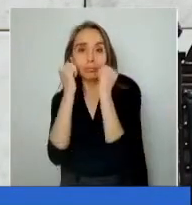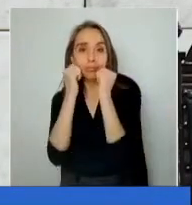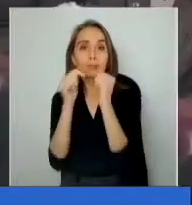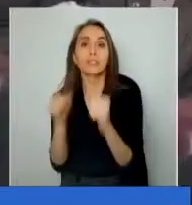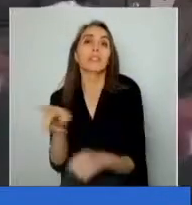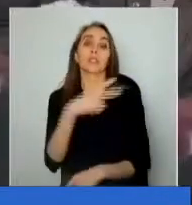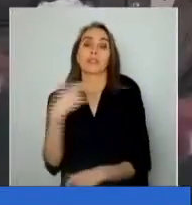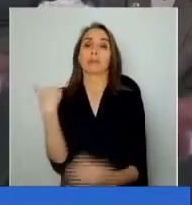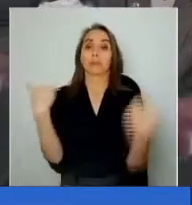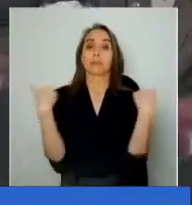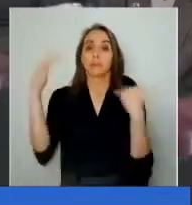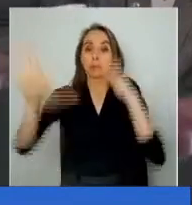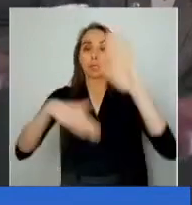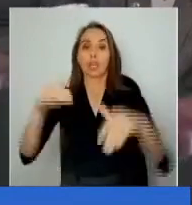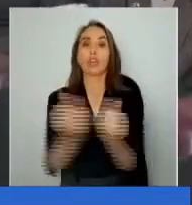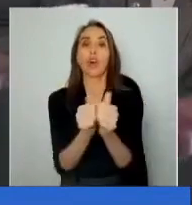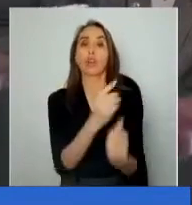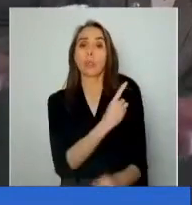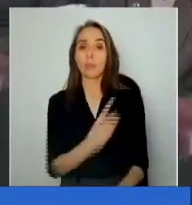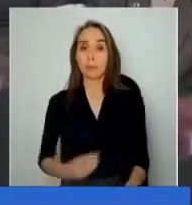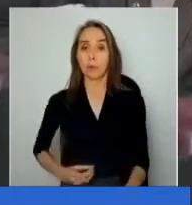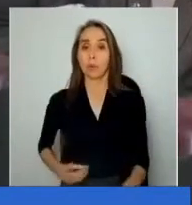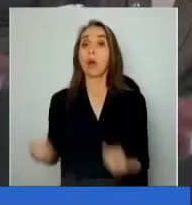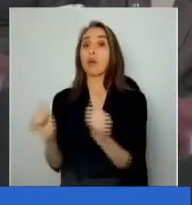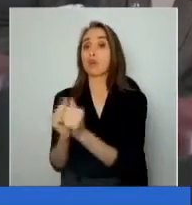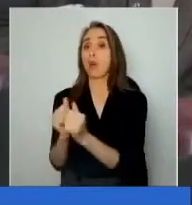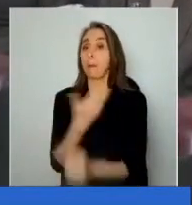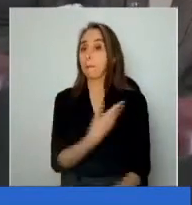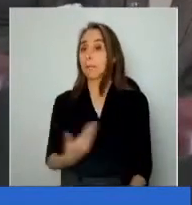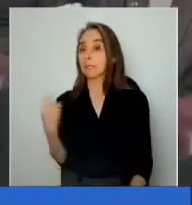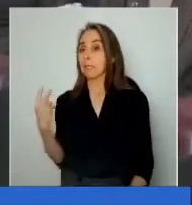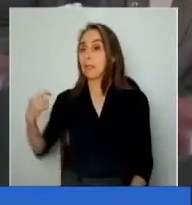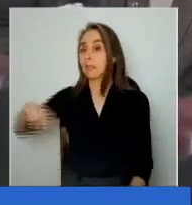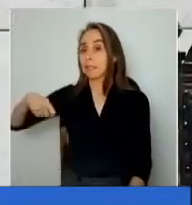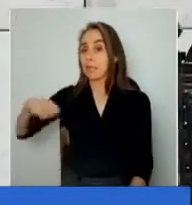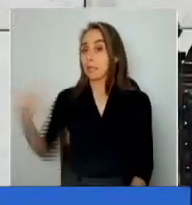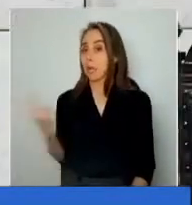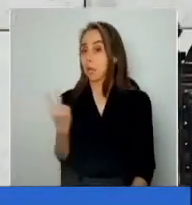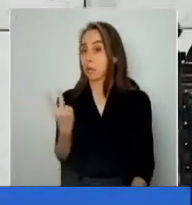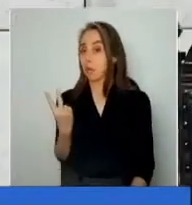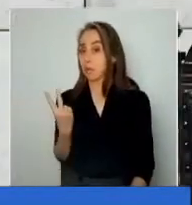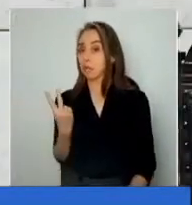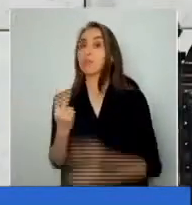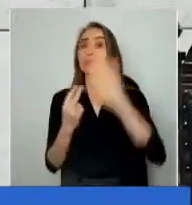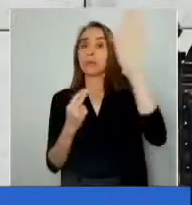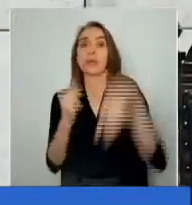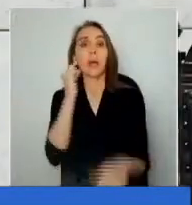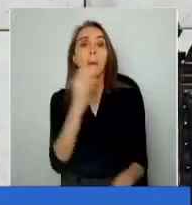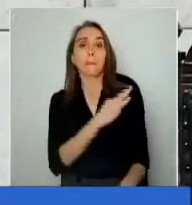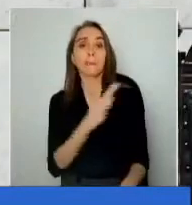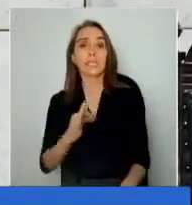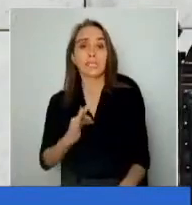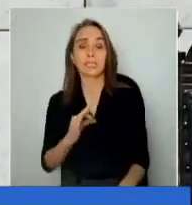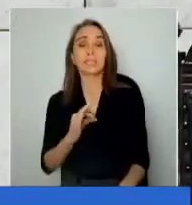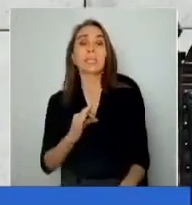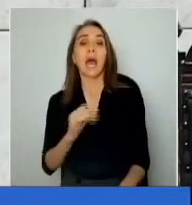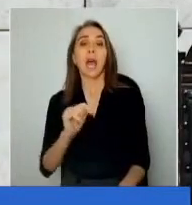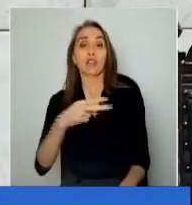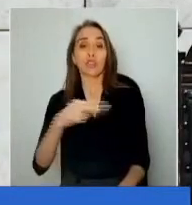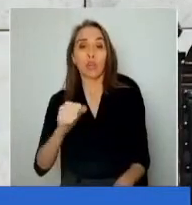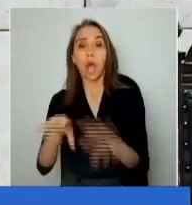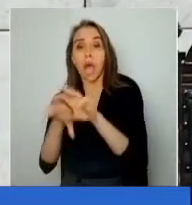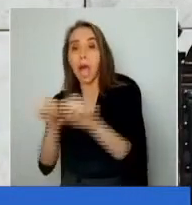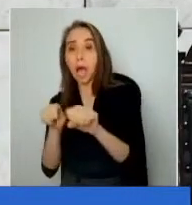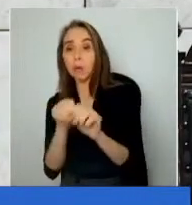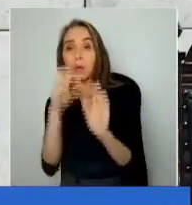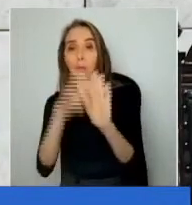junto al presidente del senado Juan Antonio coloma a la ministra Carolina tobada para acordar una batería de leyes de seguridad